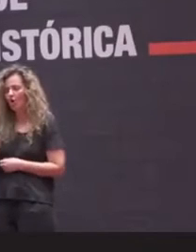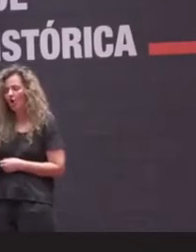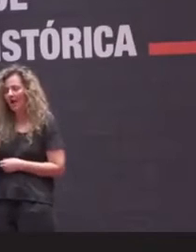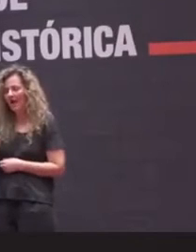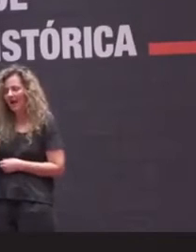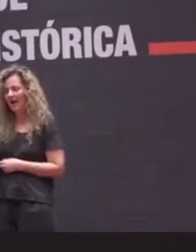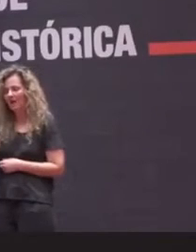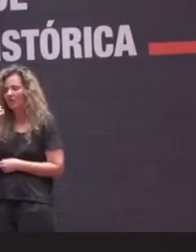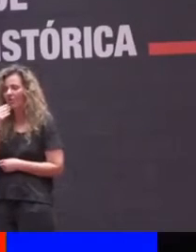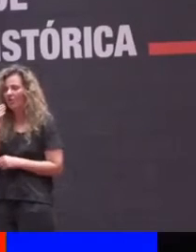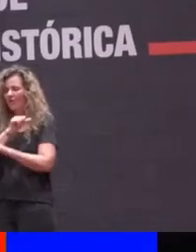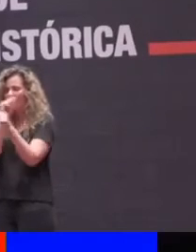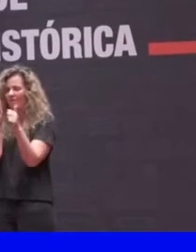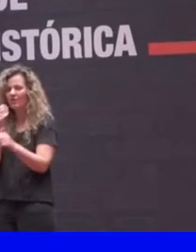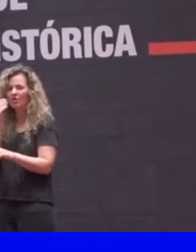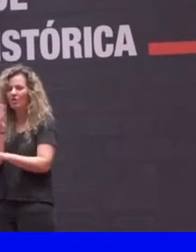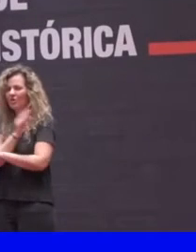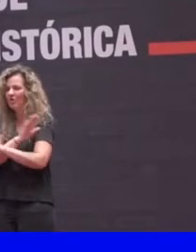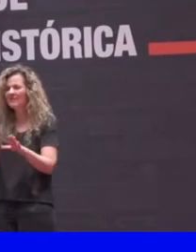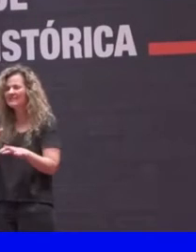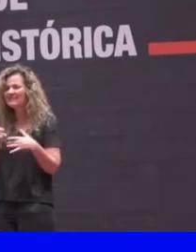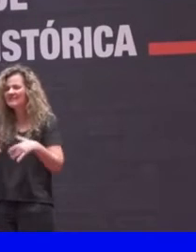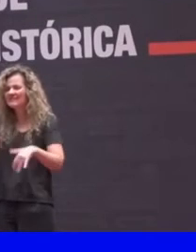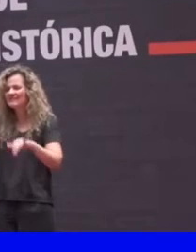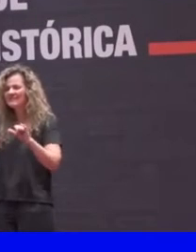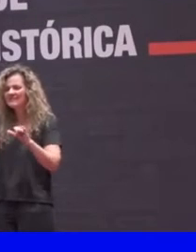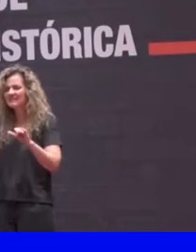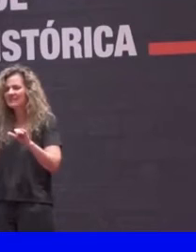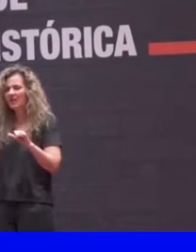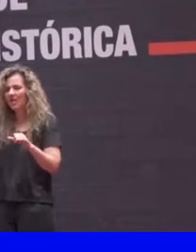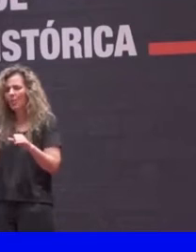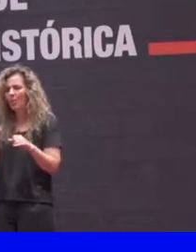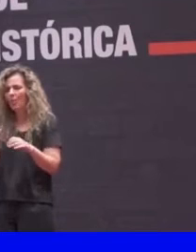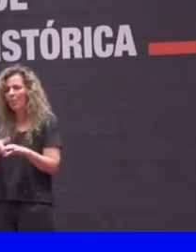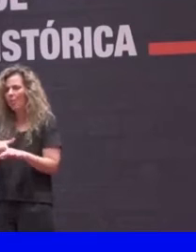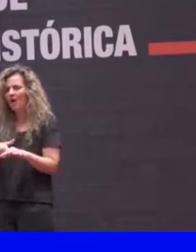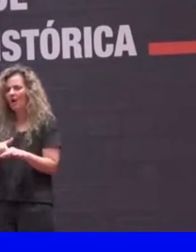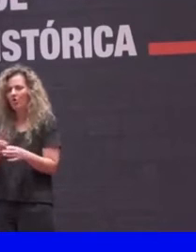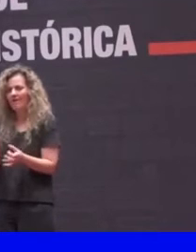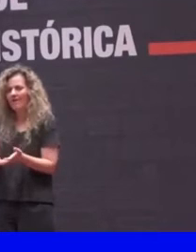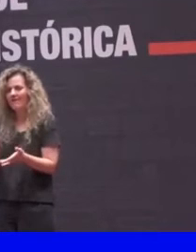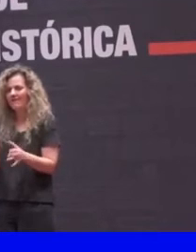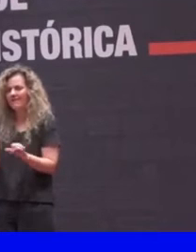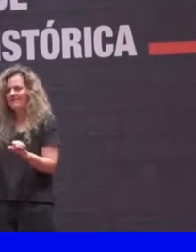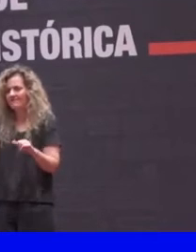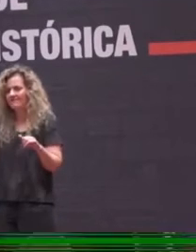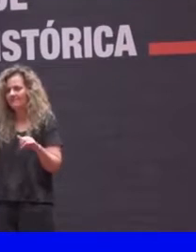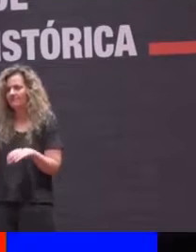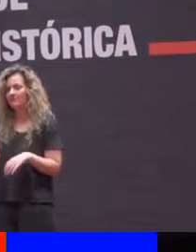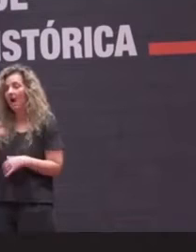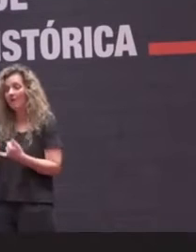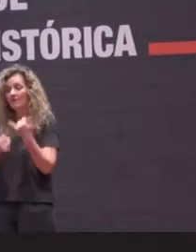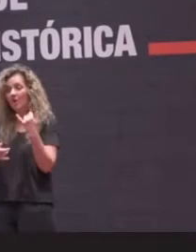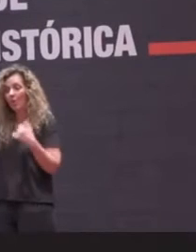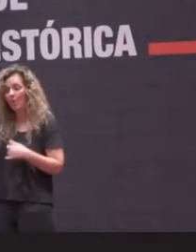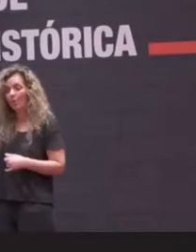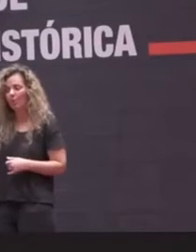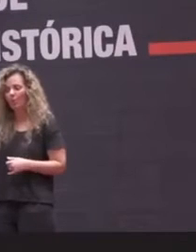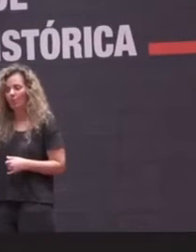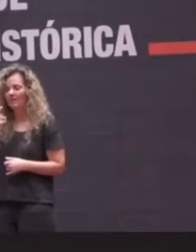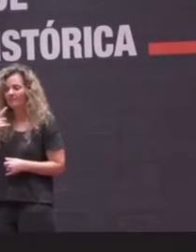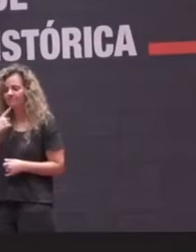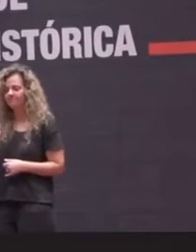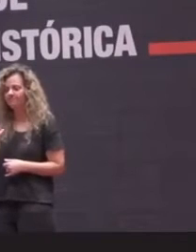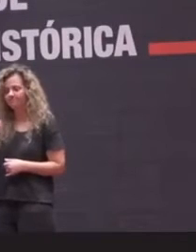de forma excepcional, sin deixar un só cabo solto, que é o que leva a convicción da xuiza ao pronunciamento que